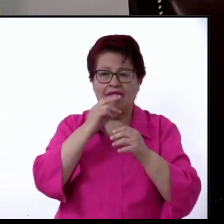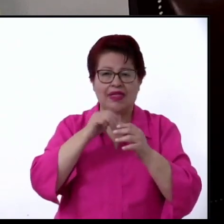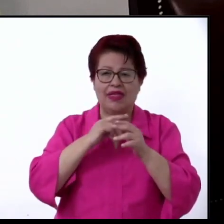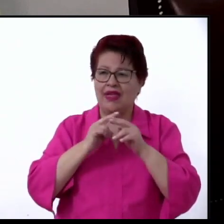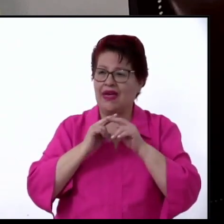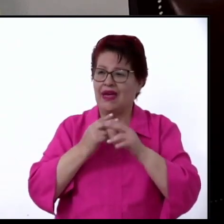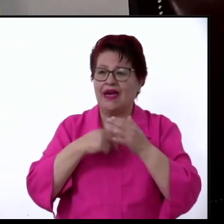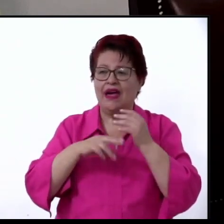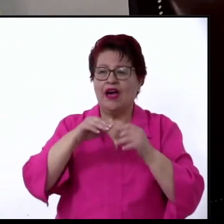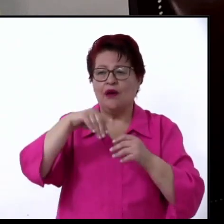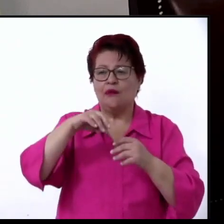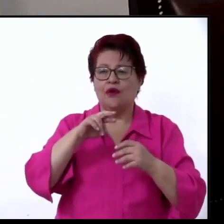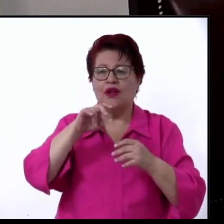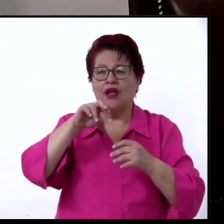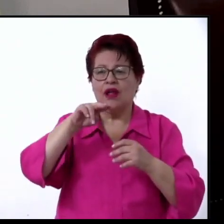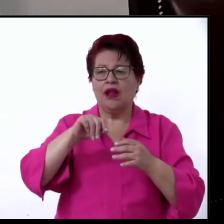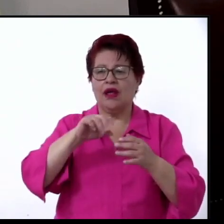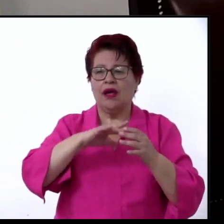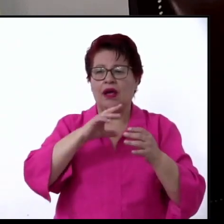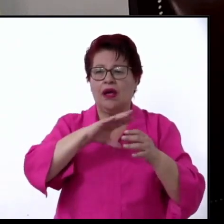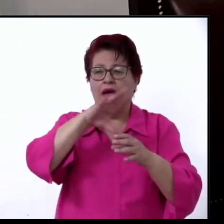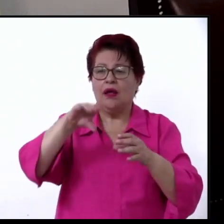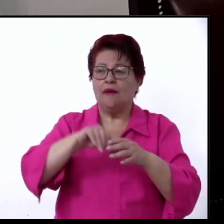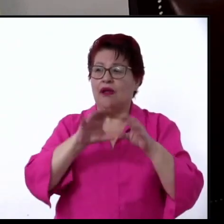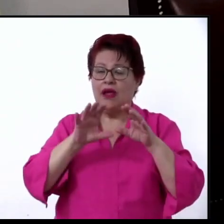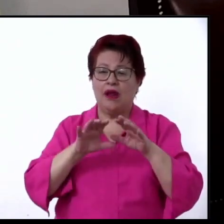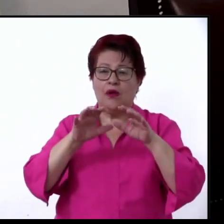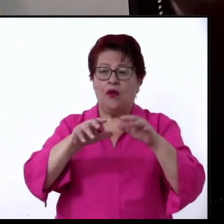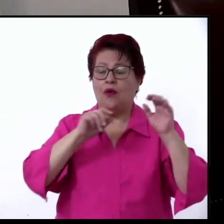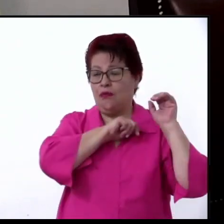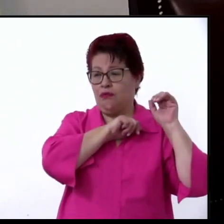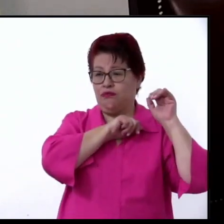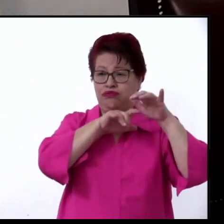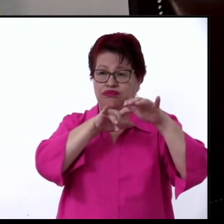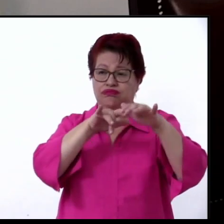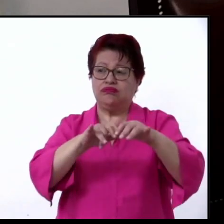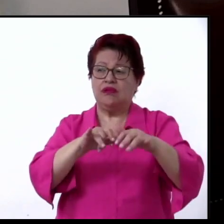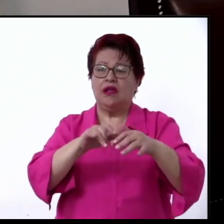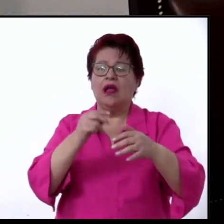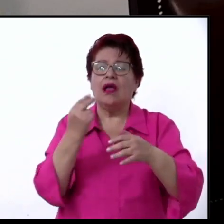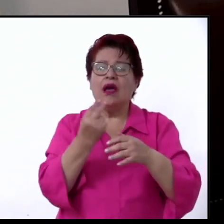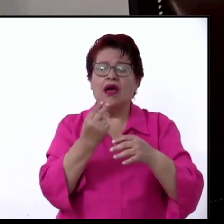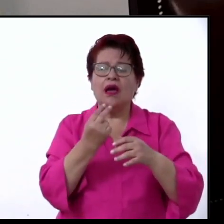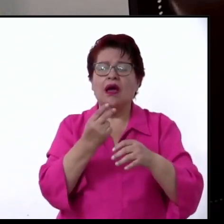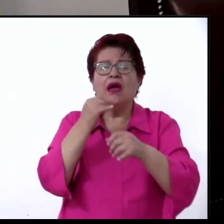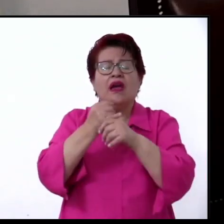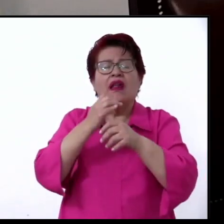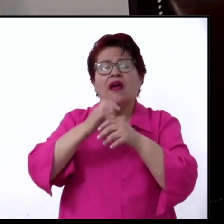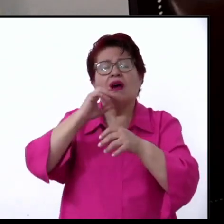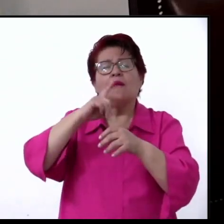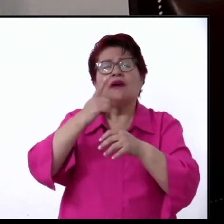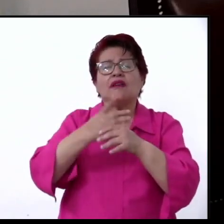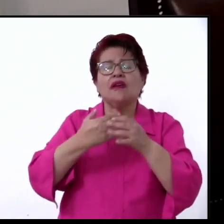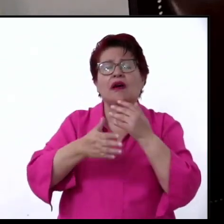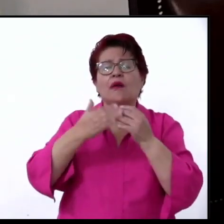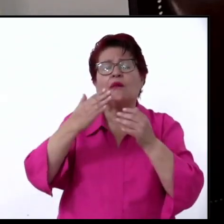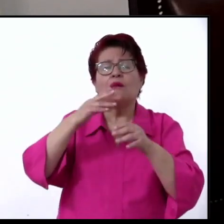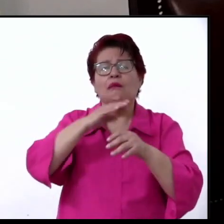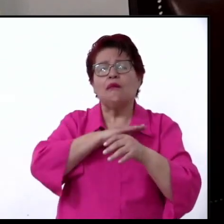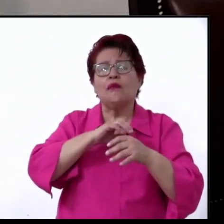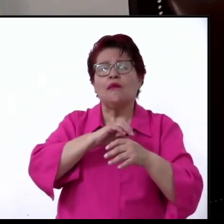tomaran a Morena el pleno del Congreso, y eso también habla de la incapacidad de un poder.